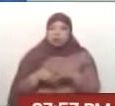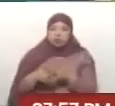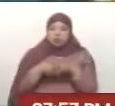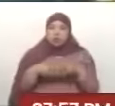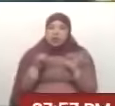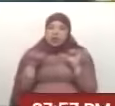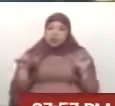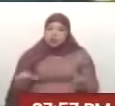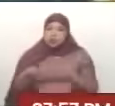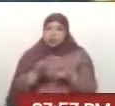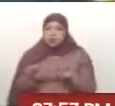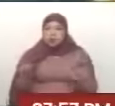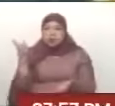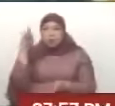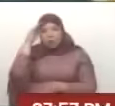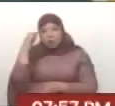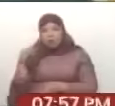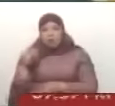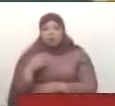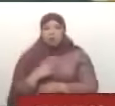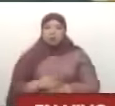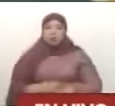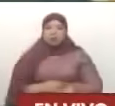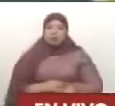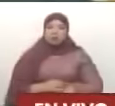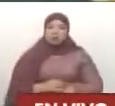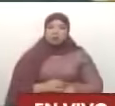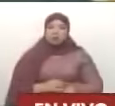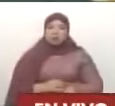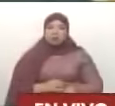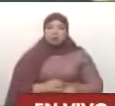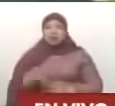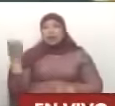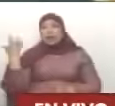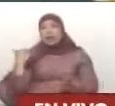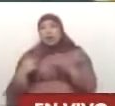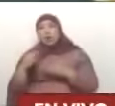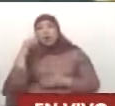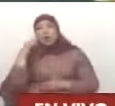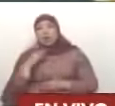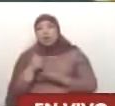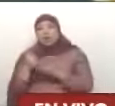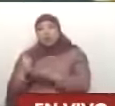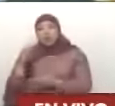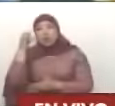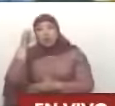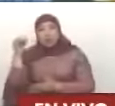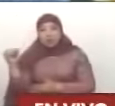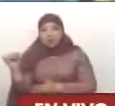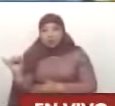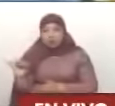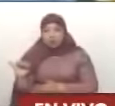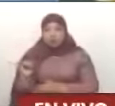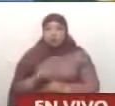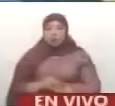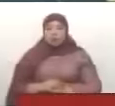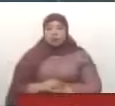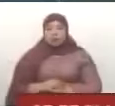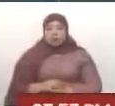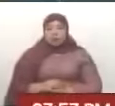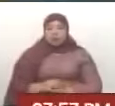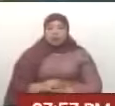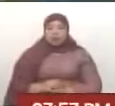un sistema educativo militar de primer nivel. Y una deuda con Haití desde la época de Simón Bolívar. Correcto. Un día Preval le